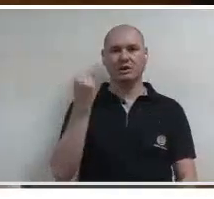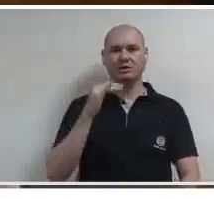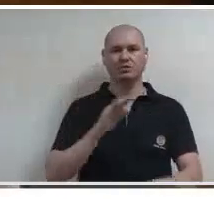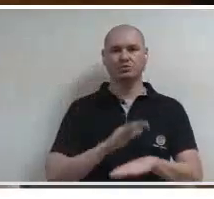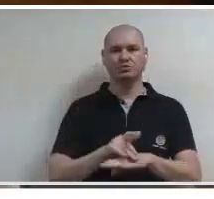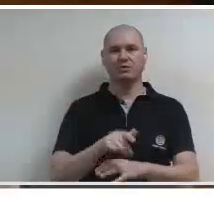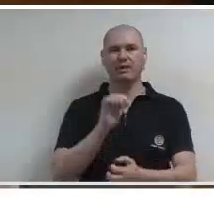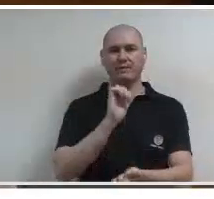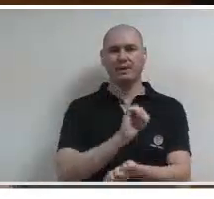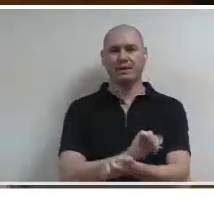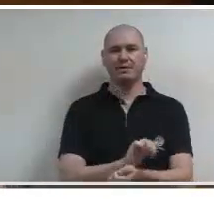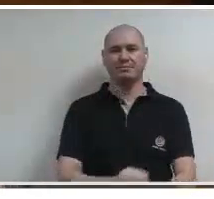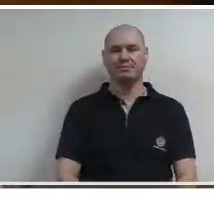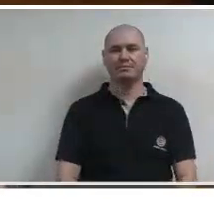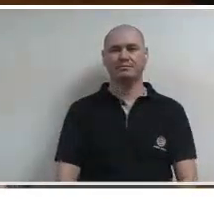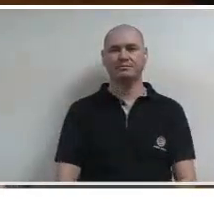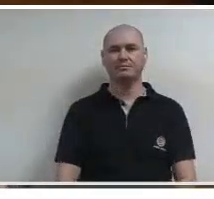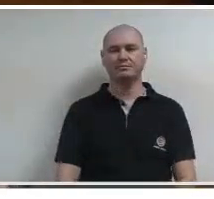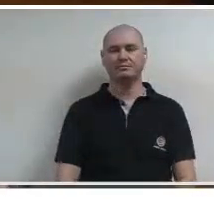Ñane Tate, Tambuepe, Guareba.